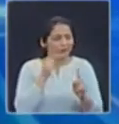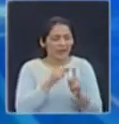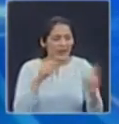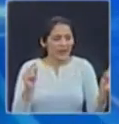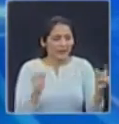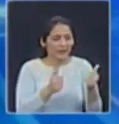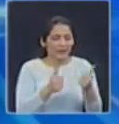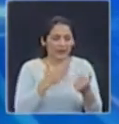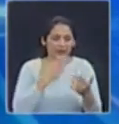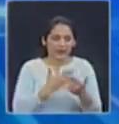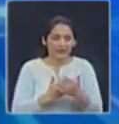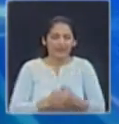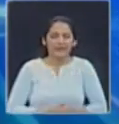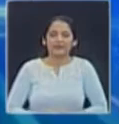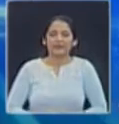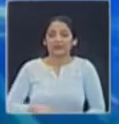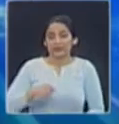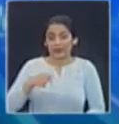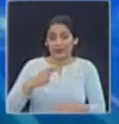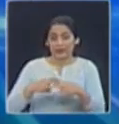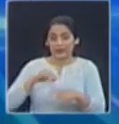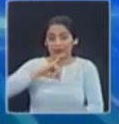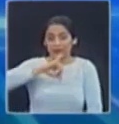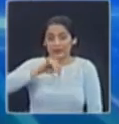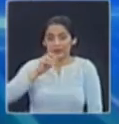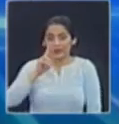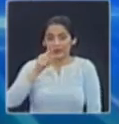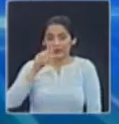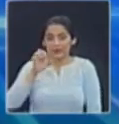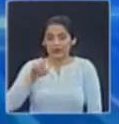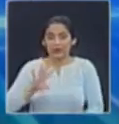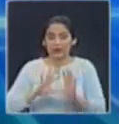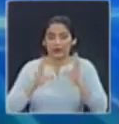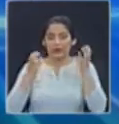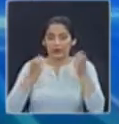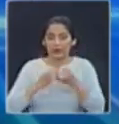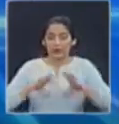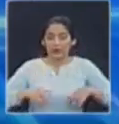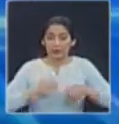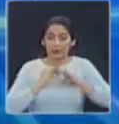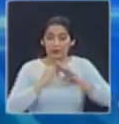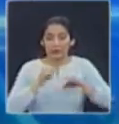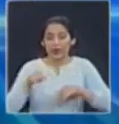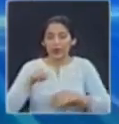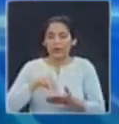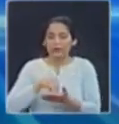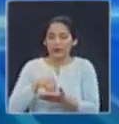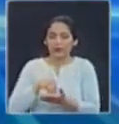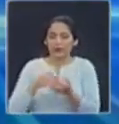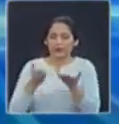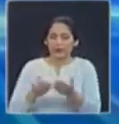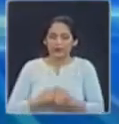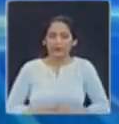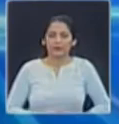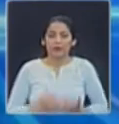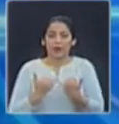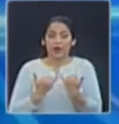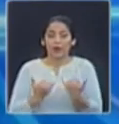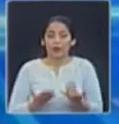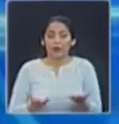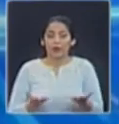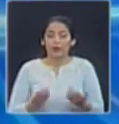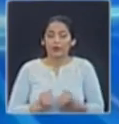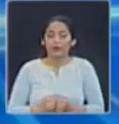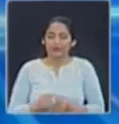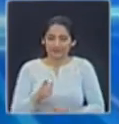Jorge Rodríguez, quien es coordinador de la Comisión Nacional Anticorrupción. Son las 7 de la mañana con 27 minutos. Vamos a hacer